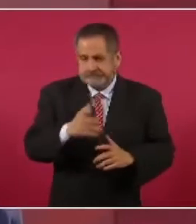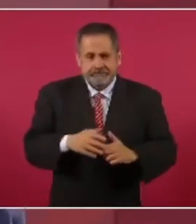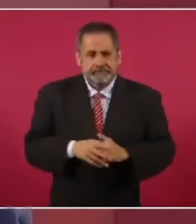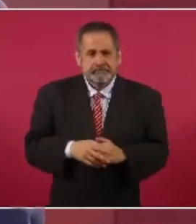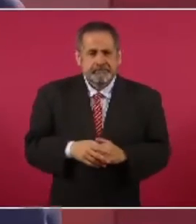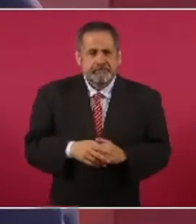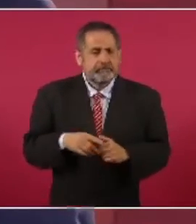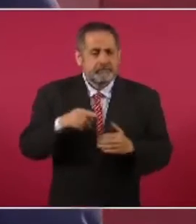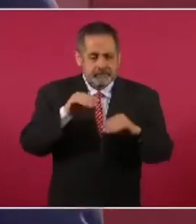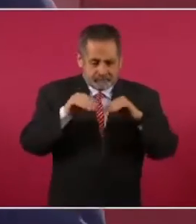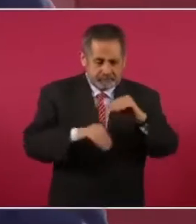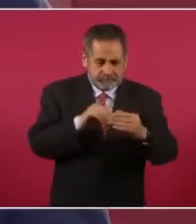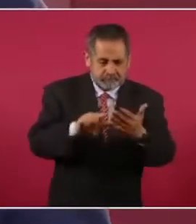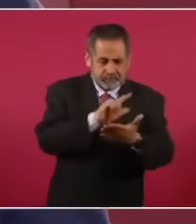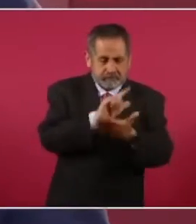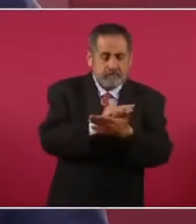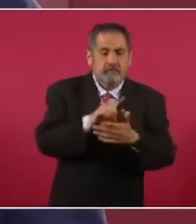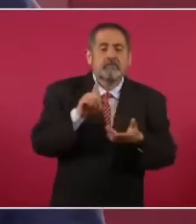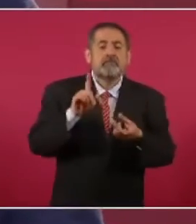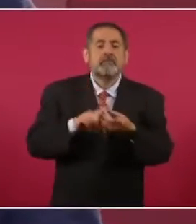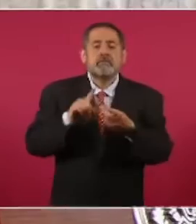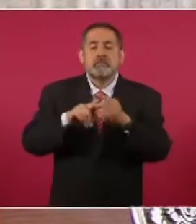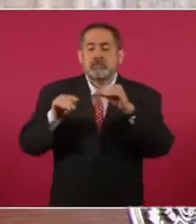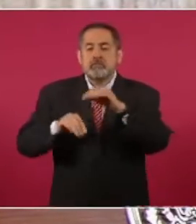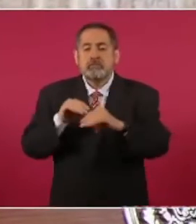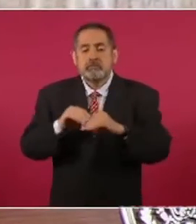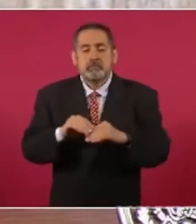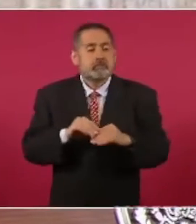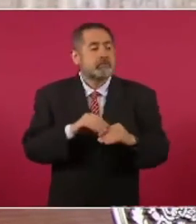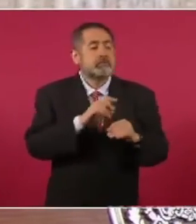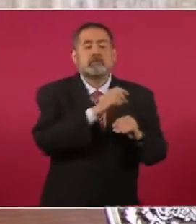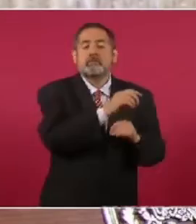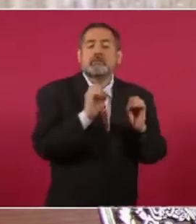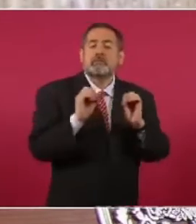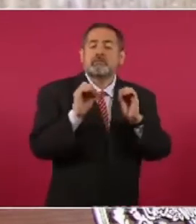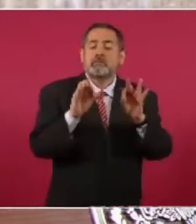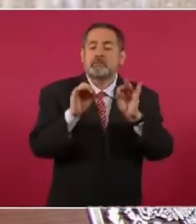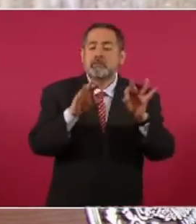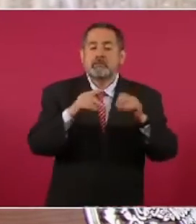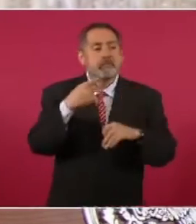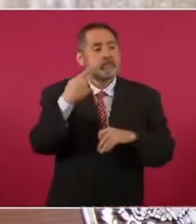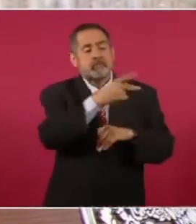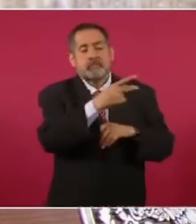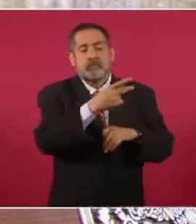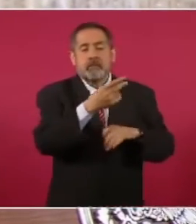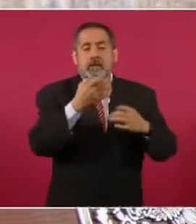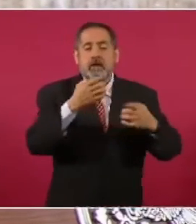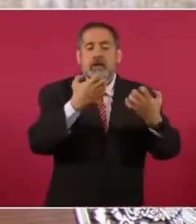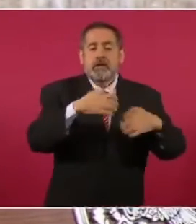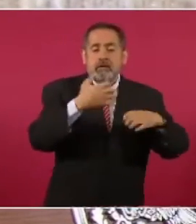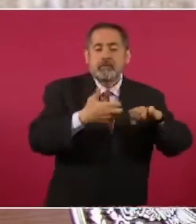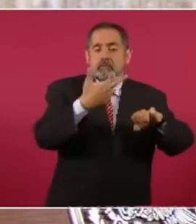hicieron la reforma en los despachos de las empresas petroleras extranjeras